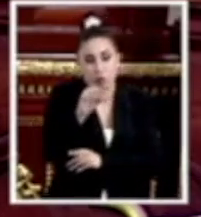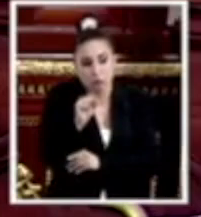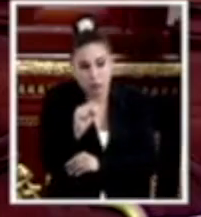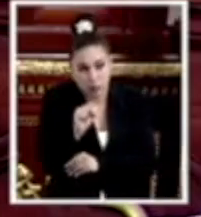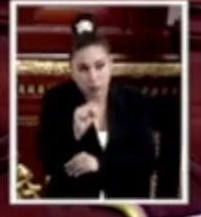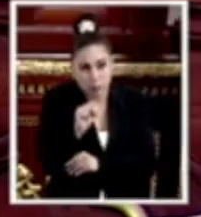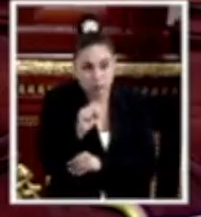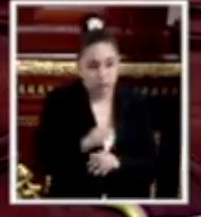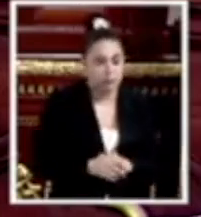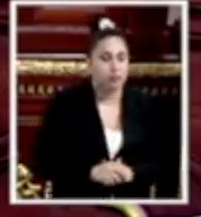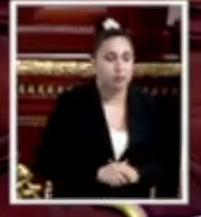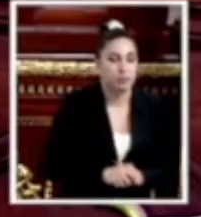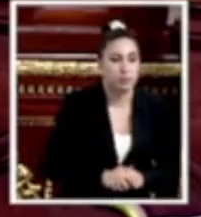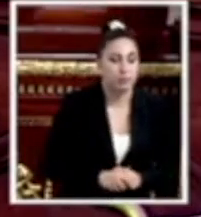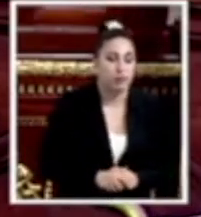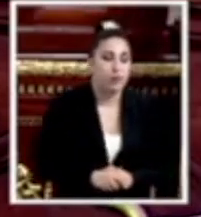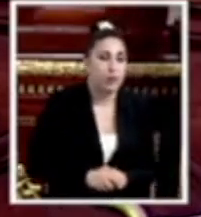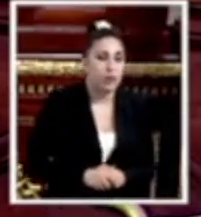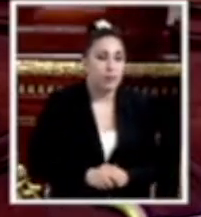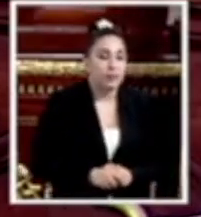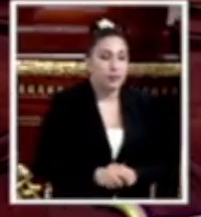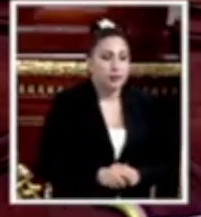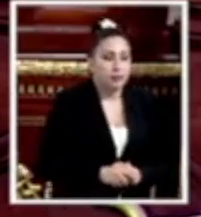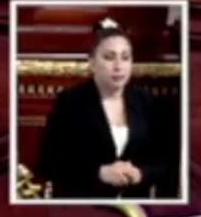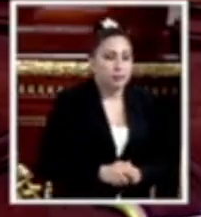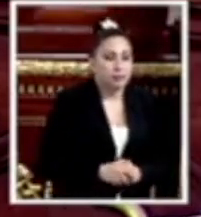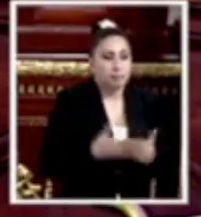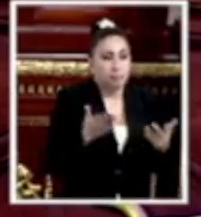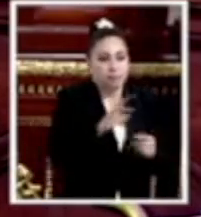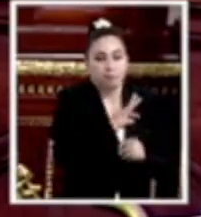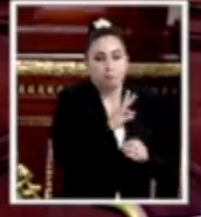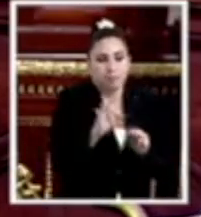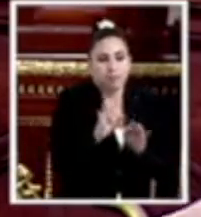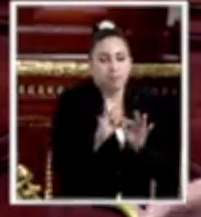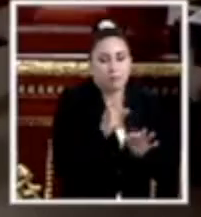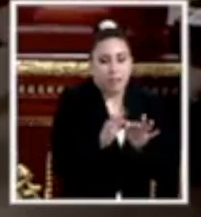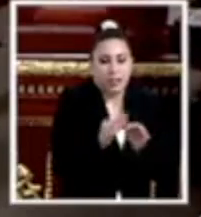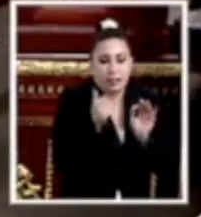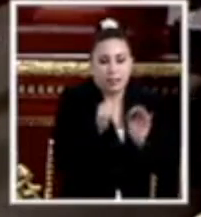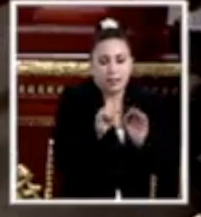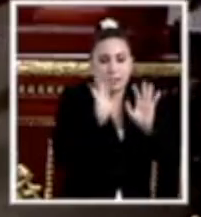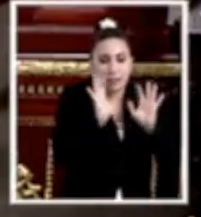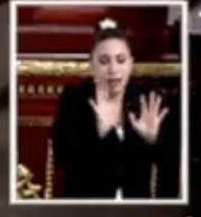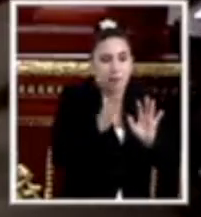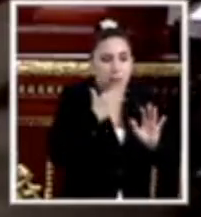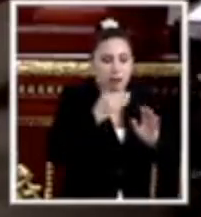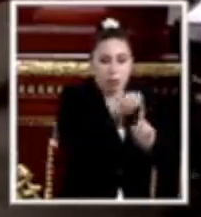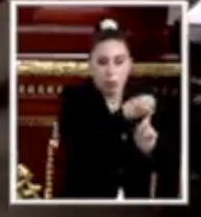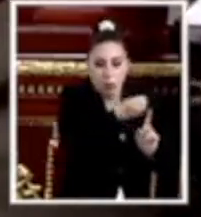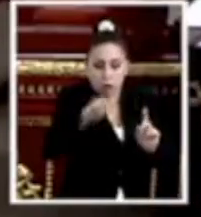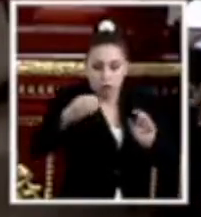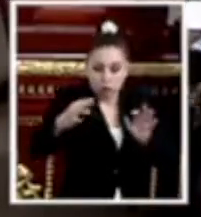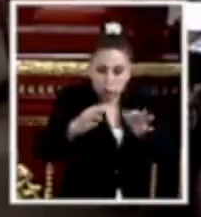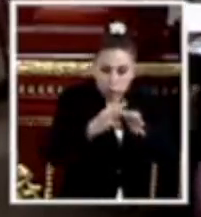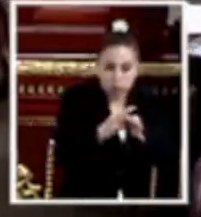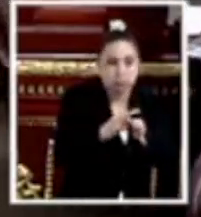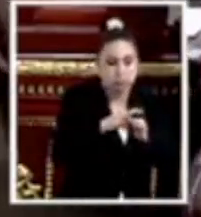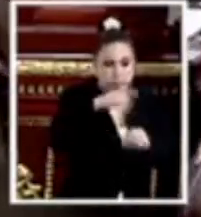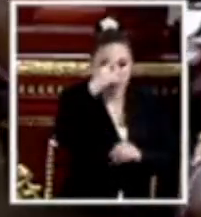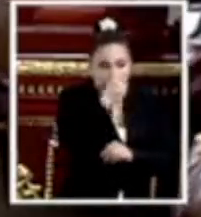de los residuos, y de esta forma garantizar el principio de legalidad en su vertiente de